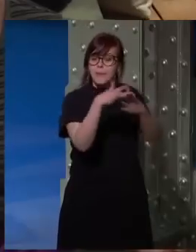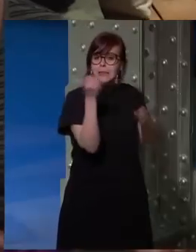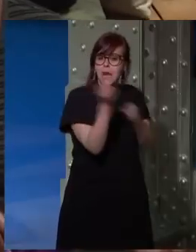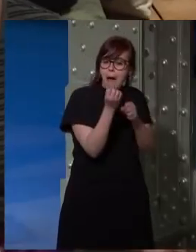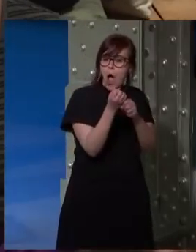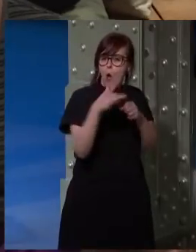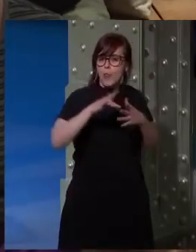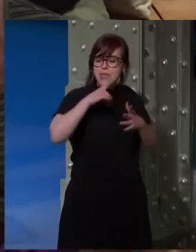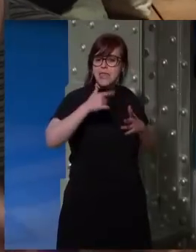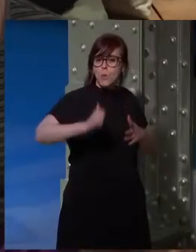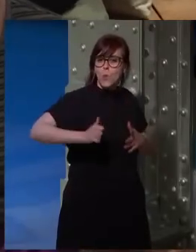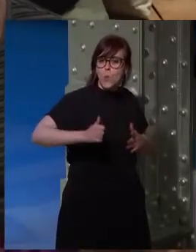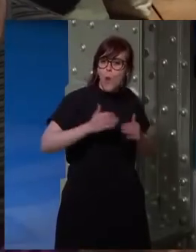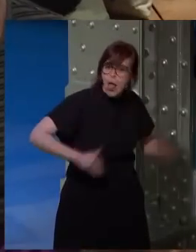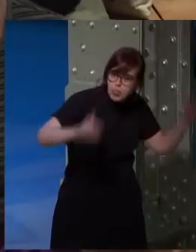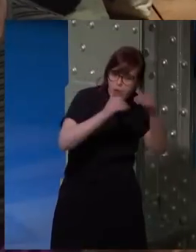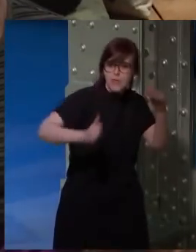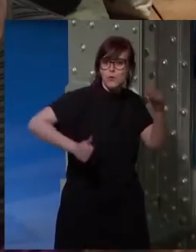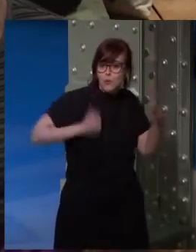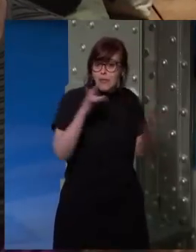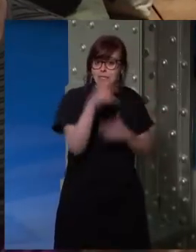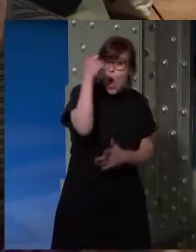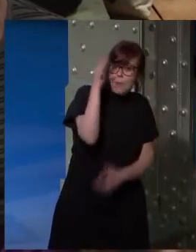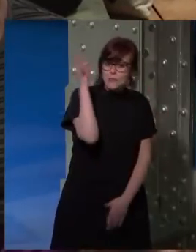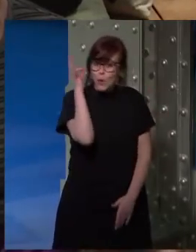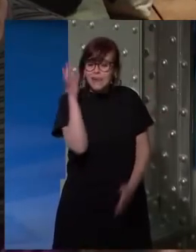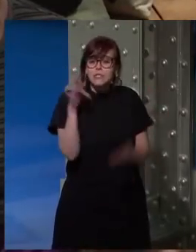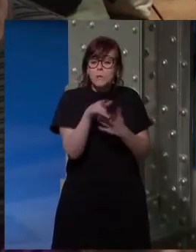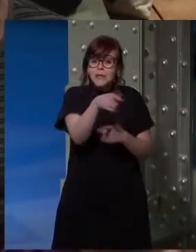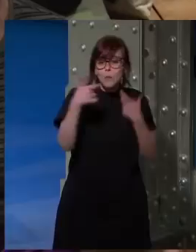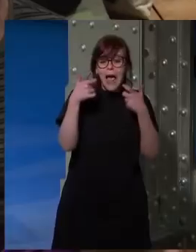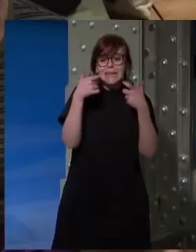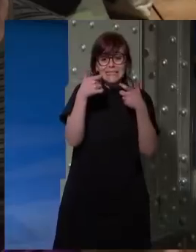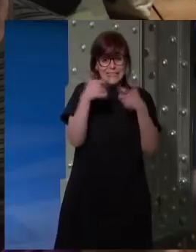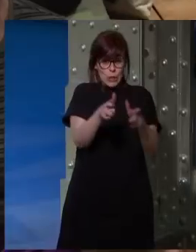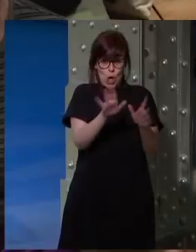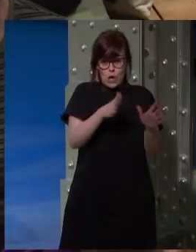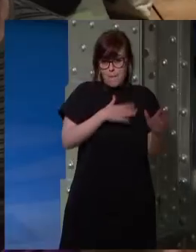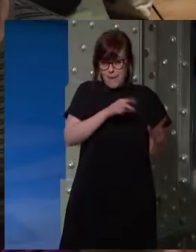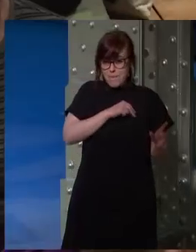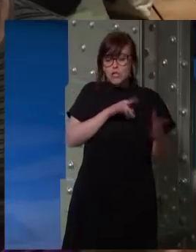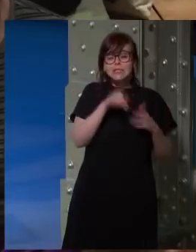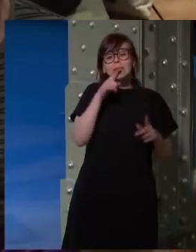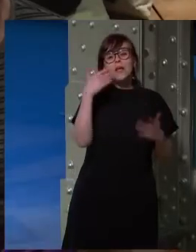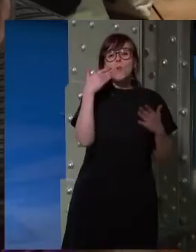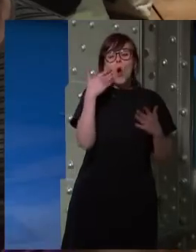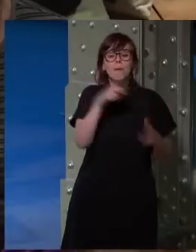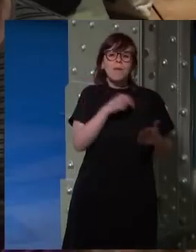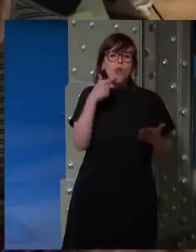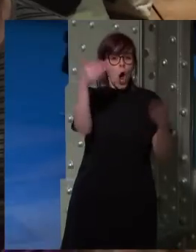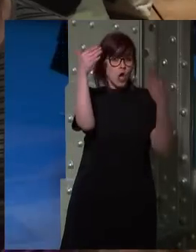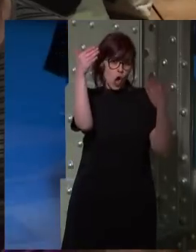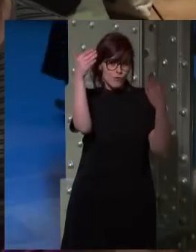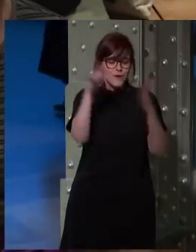por la igualdad de oportunidades y por la igualdad entre hombres y mujeres, tiene una sección que le llamamos mención honorífica